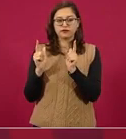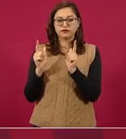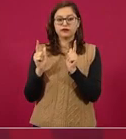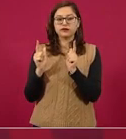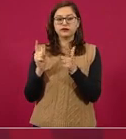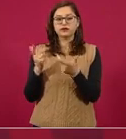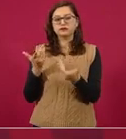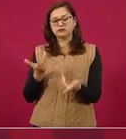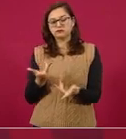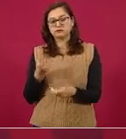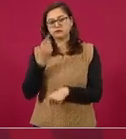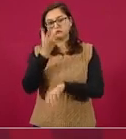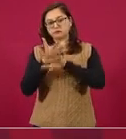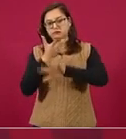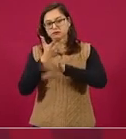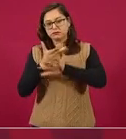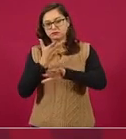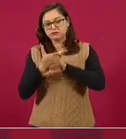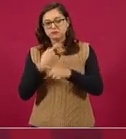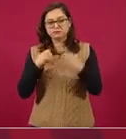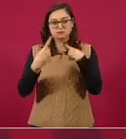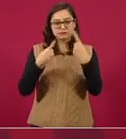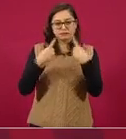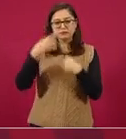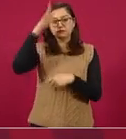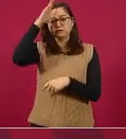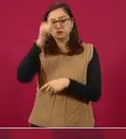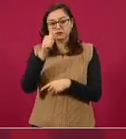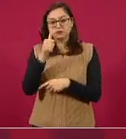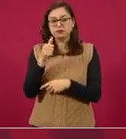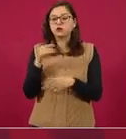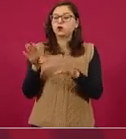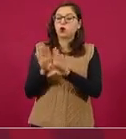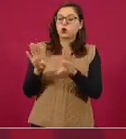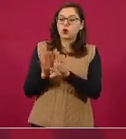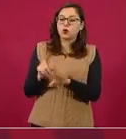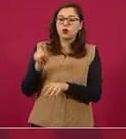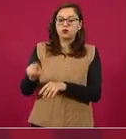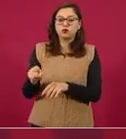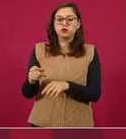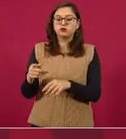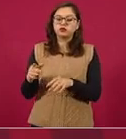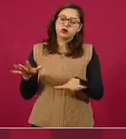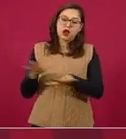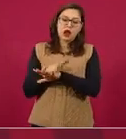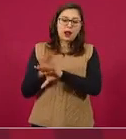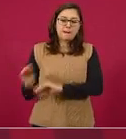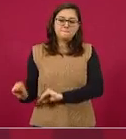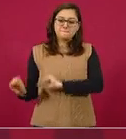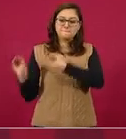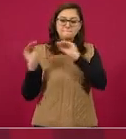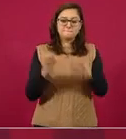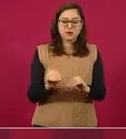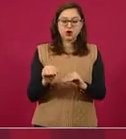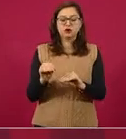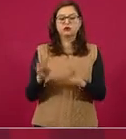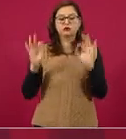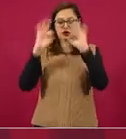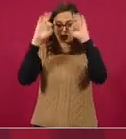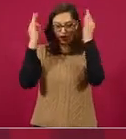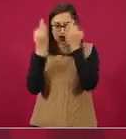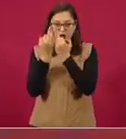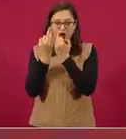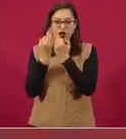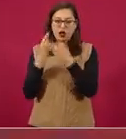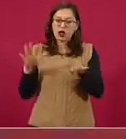ponernos de acuerdo con Estados Unidos para reubicar las aduanas, tanto del lado estadounidense como